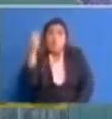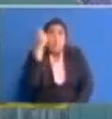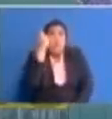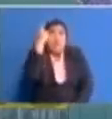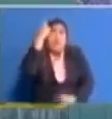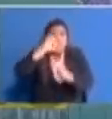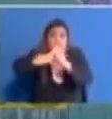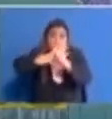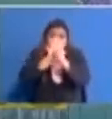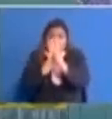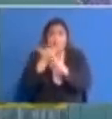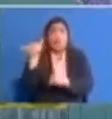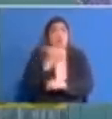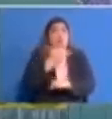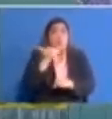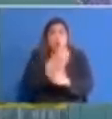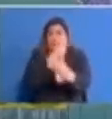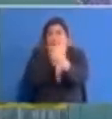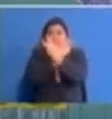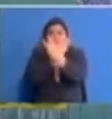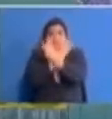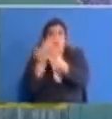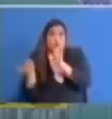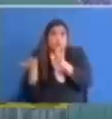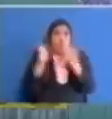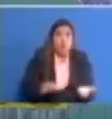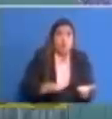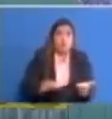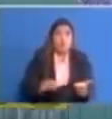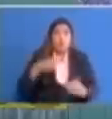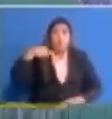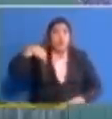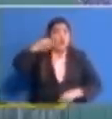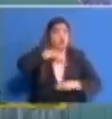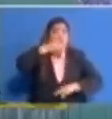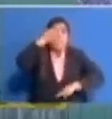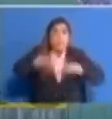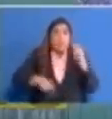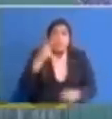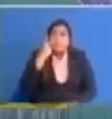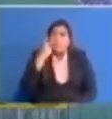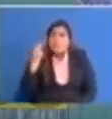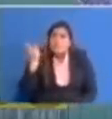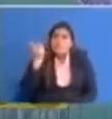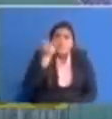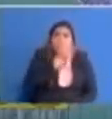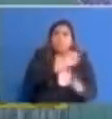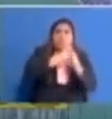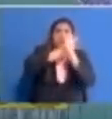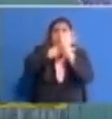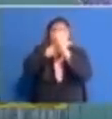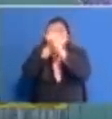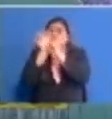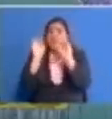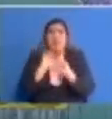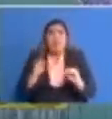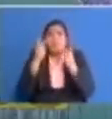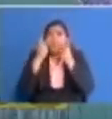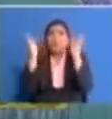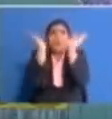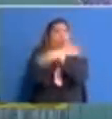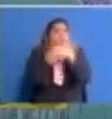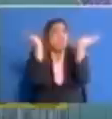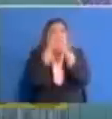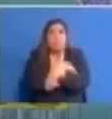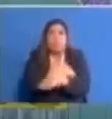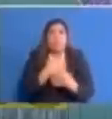la muerte, que ese virus no lo vemos, pero está caminando en cada esquina, en cada azotea, en cada